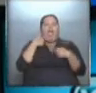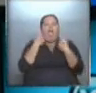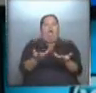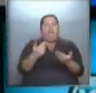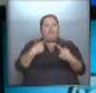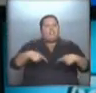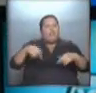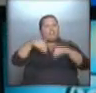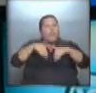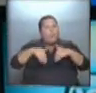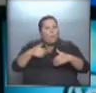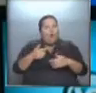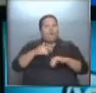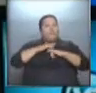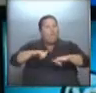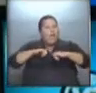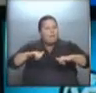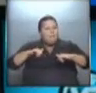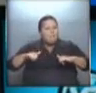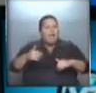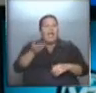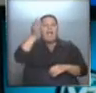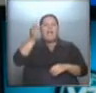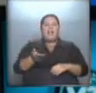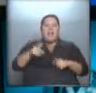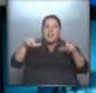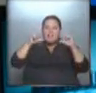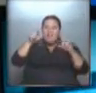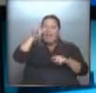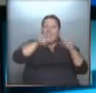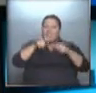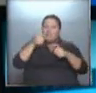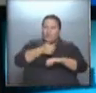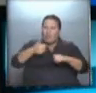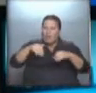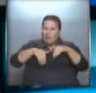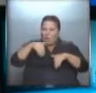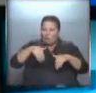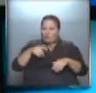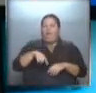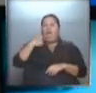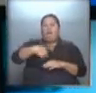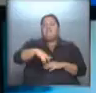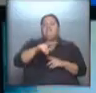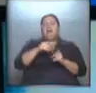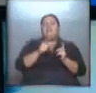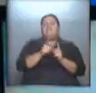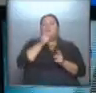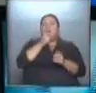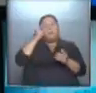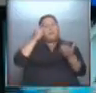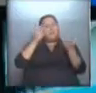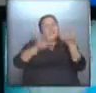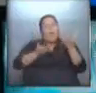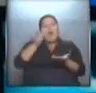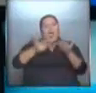oferta electoral, las campañas, la imagen de los candidatos. Elementos más de mediano plazo. ¿Cuál es el balance de la evolución